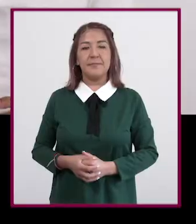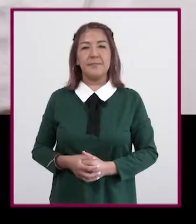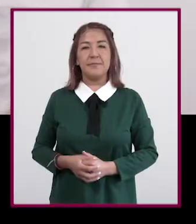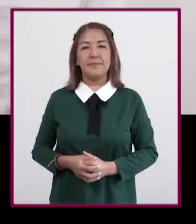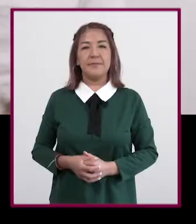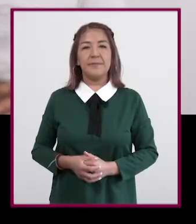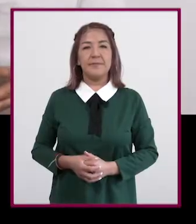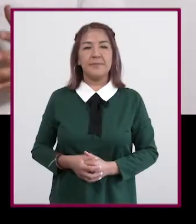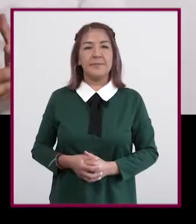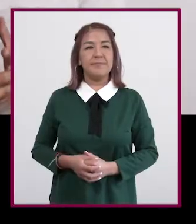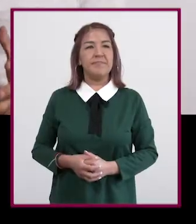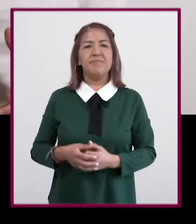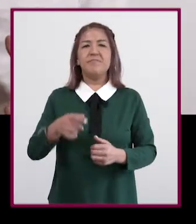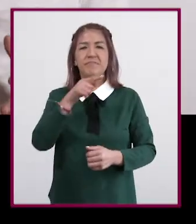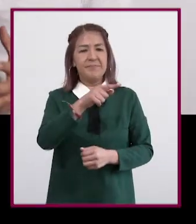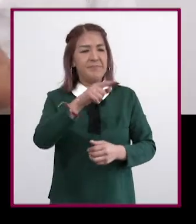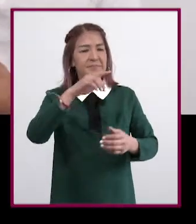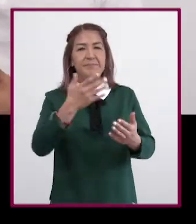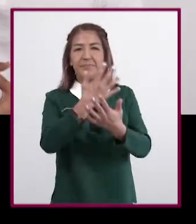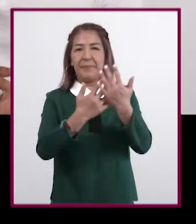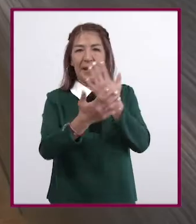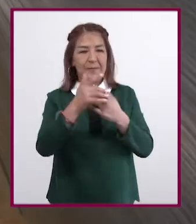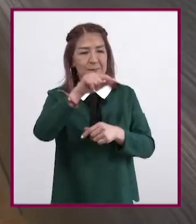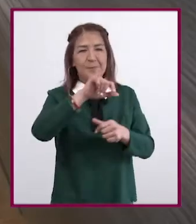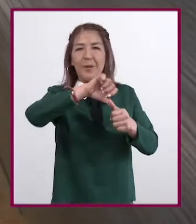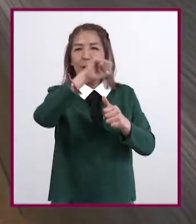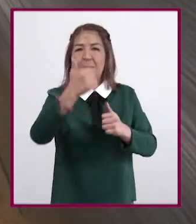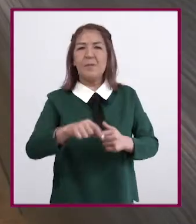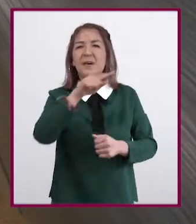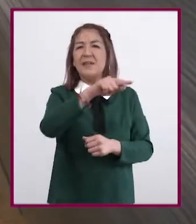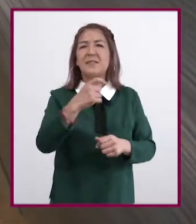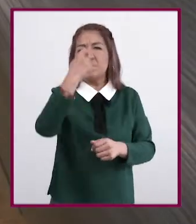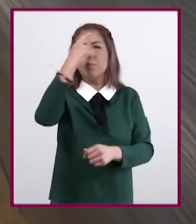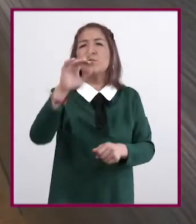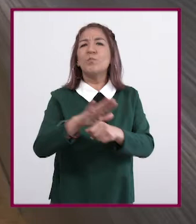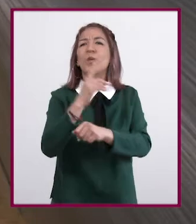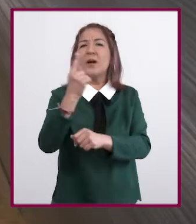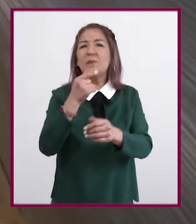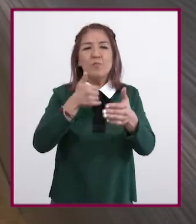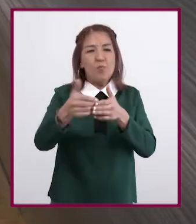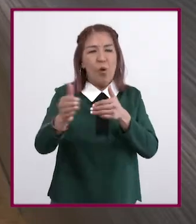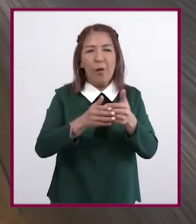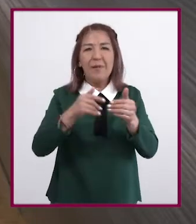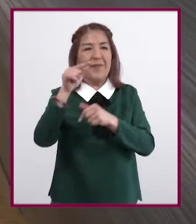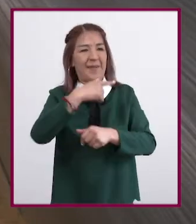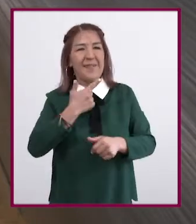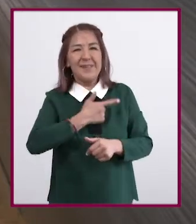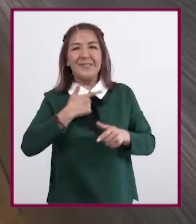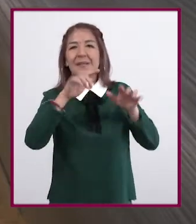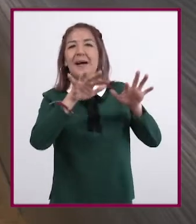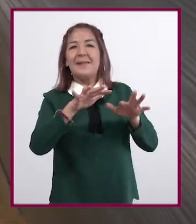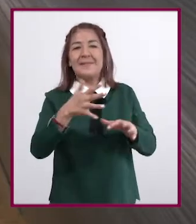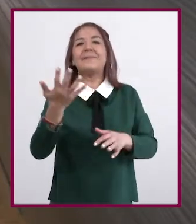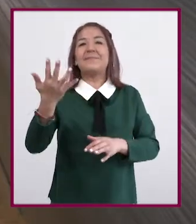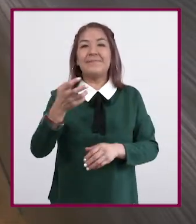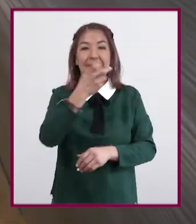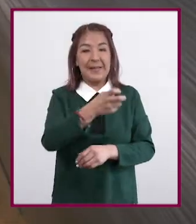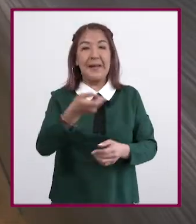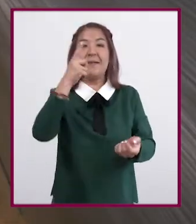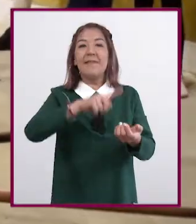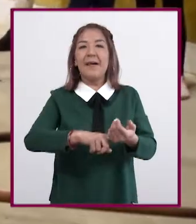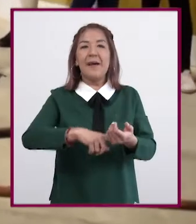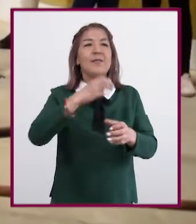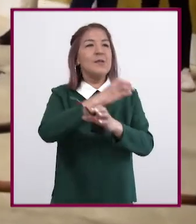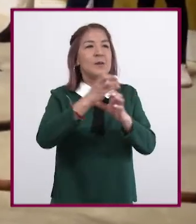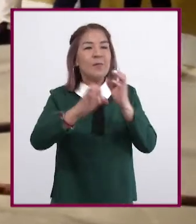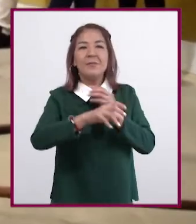¿Por qué es innovadora esta pieza de los hermanos Bachet? La innovación de los hermanos Bachet precisamente viene en que hacen este